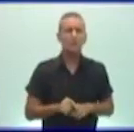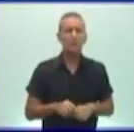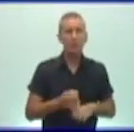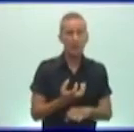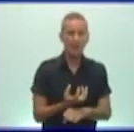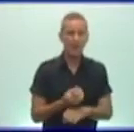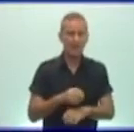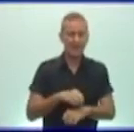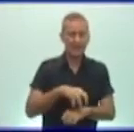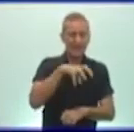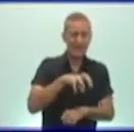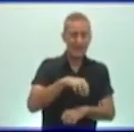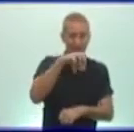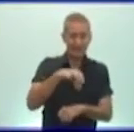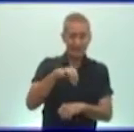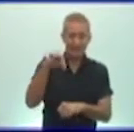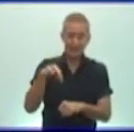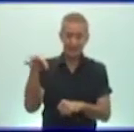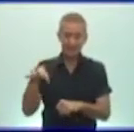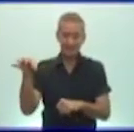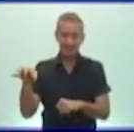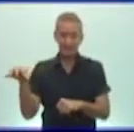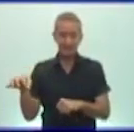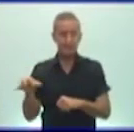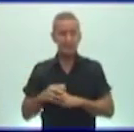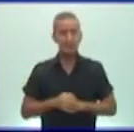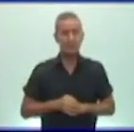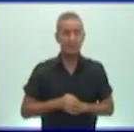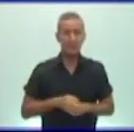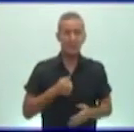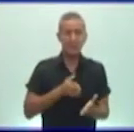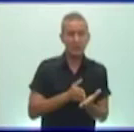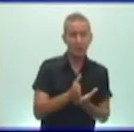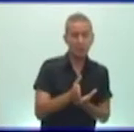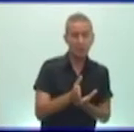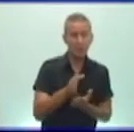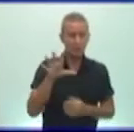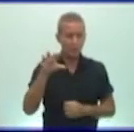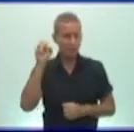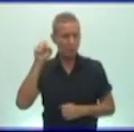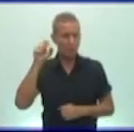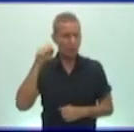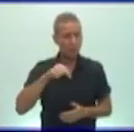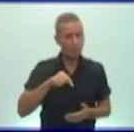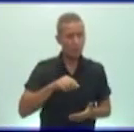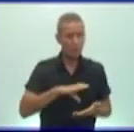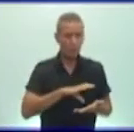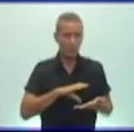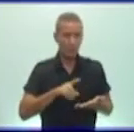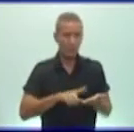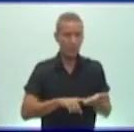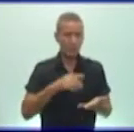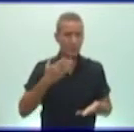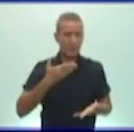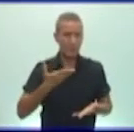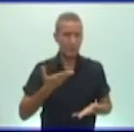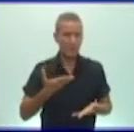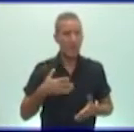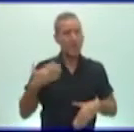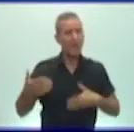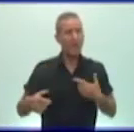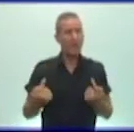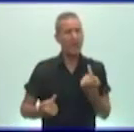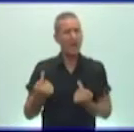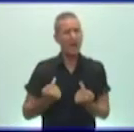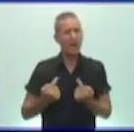para continuar trabajando la comprensión de este hermoso poema, le sugerimos, como siempre, algunas actividades para realizar